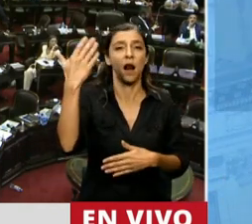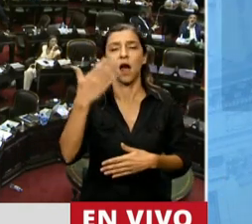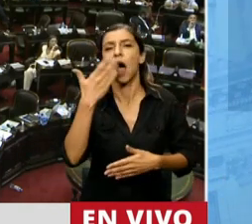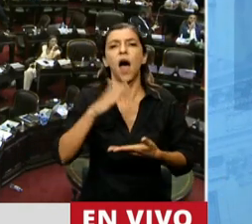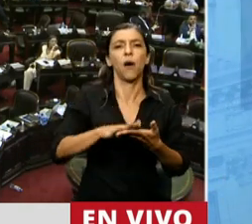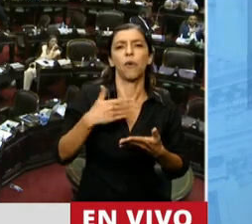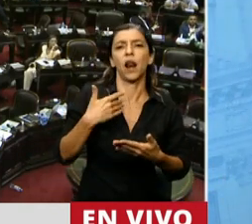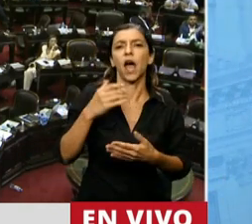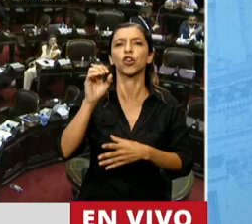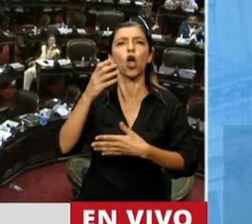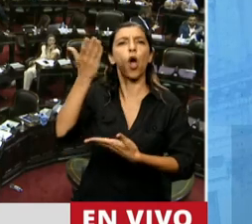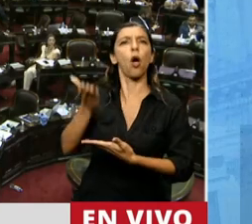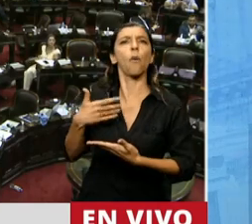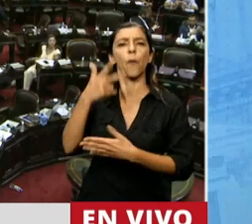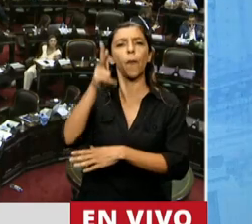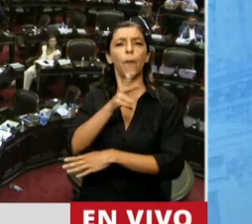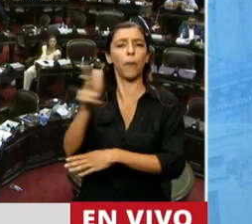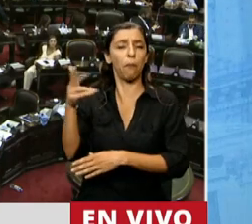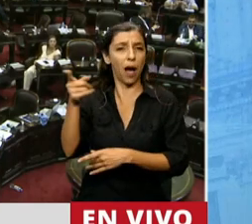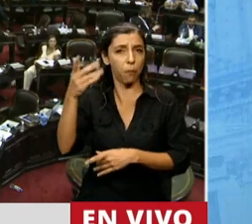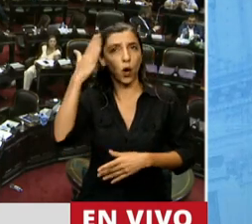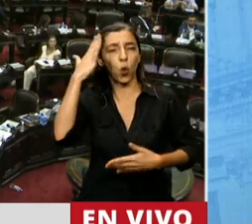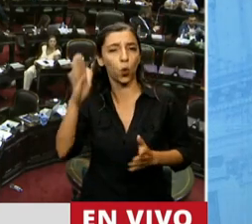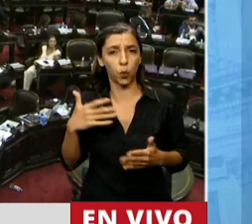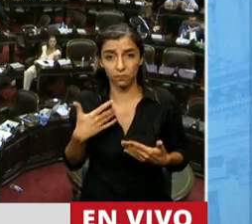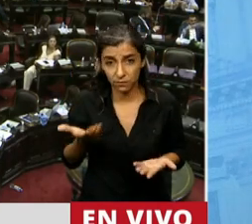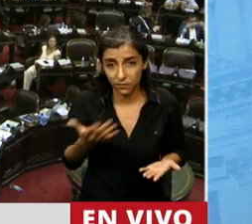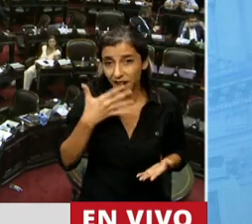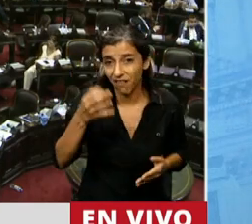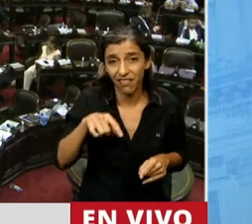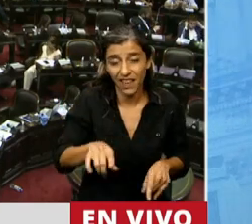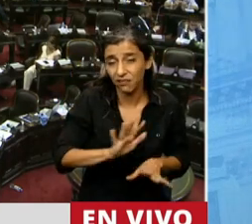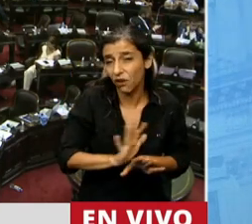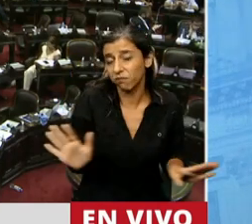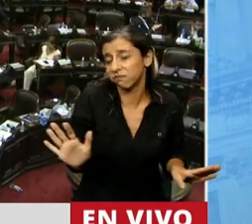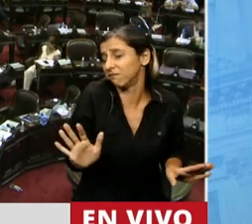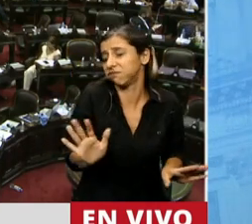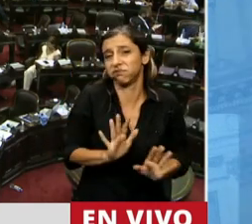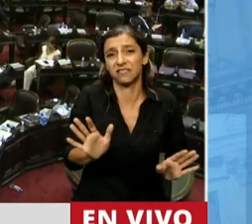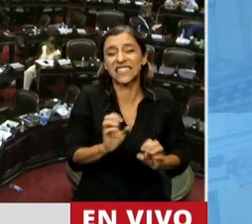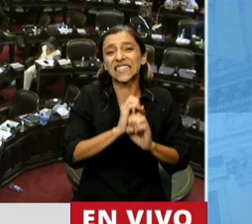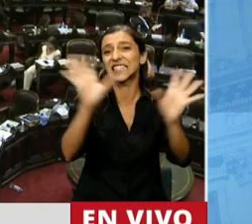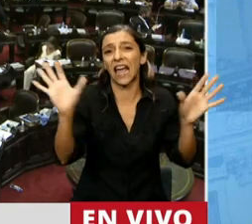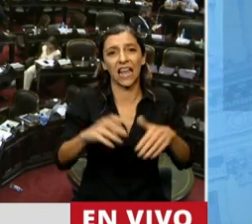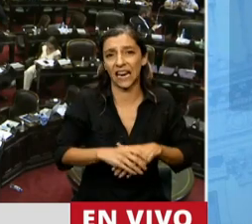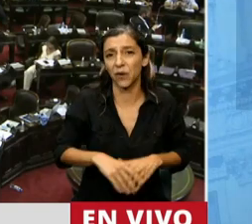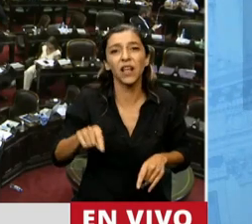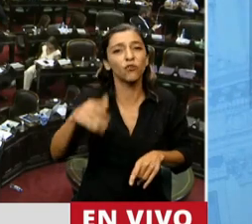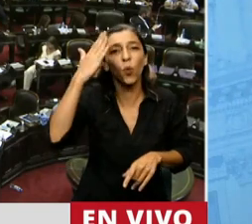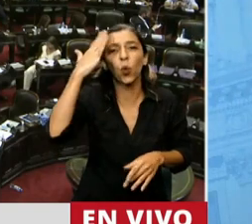francisco cultura del encuentro de estos cultura del descarte esto se descarten más salvajes porque están